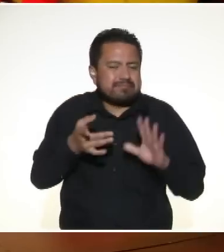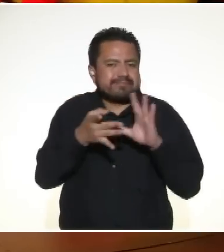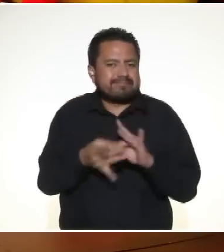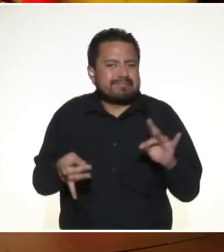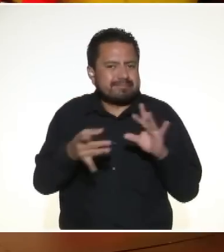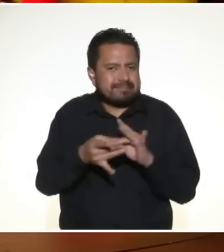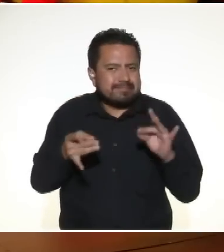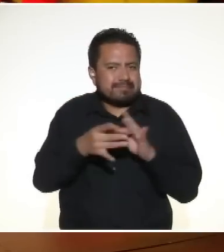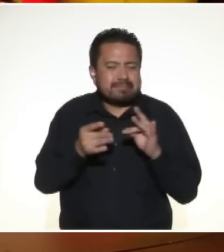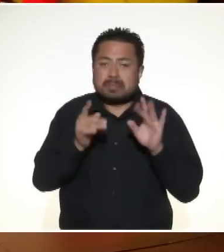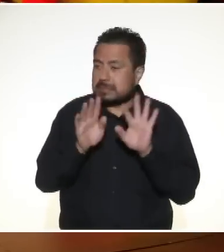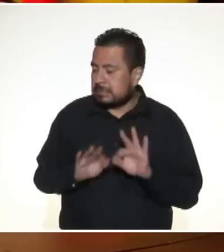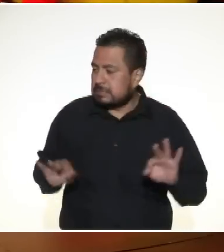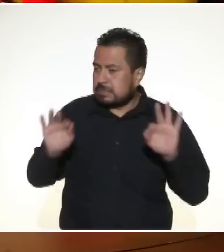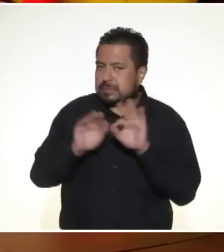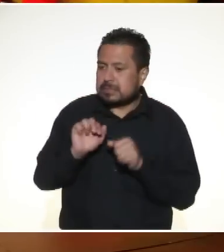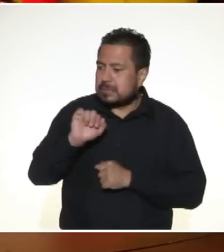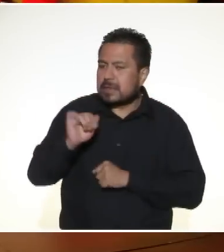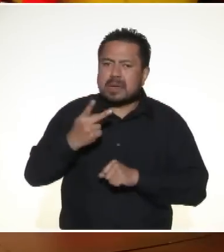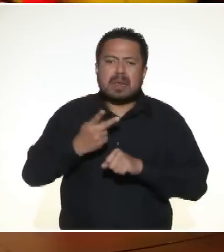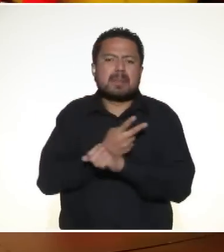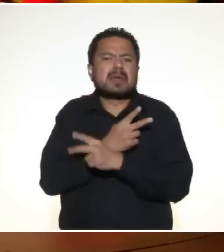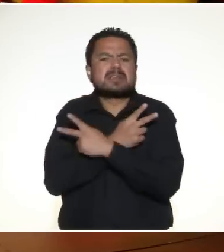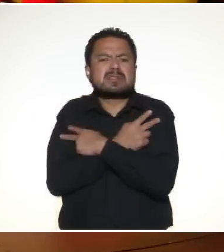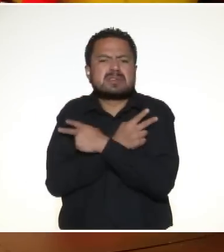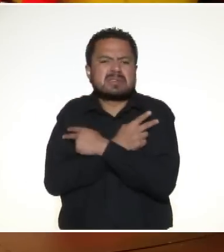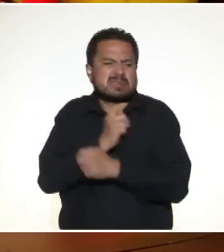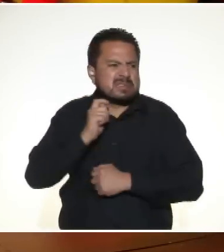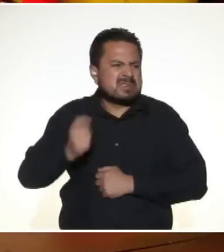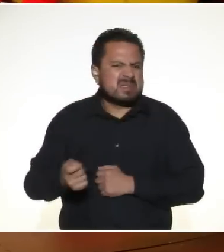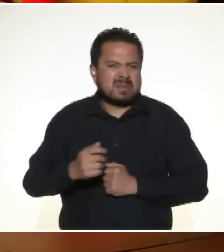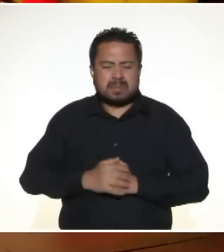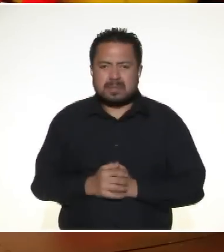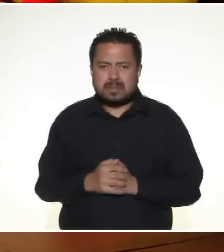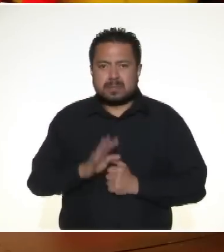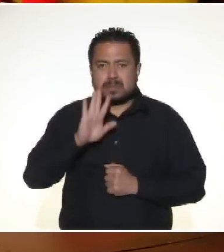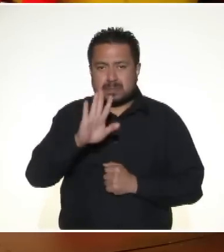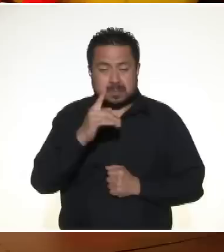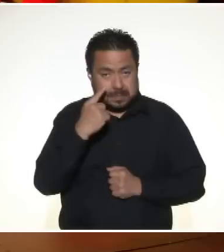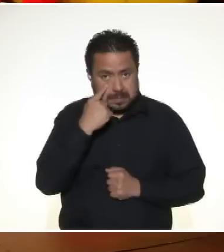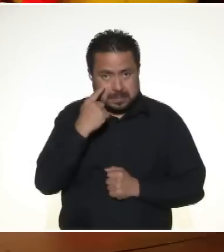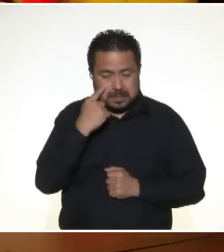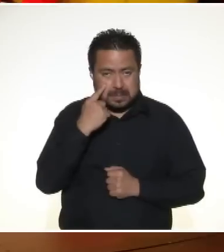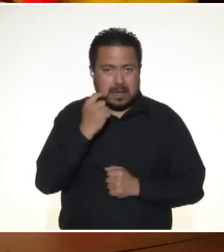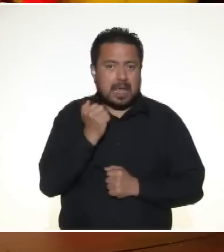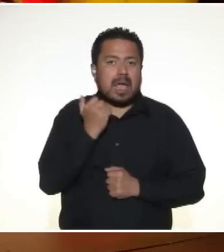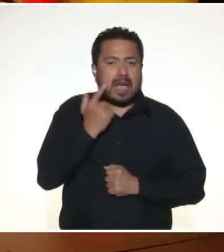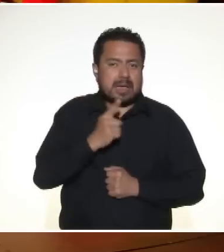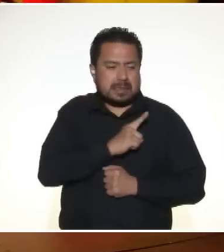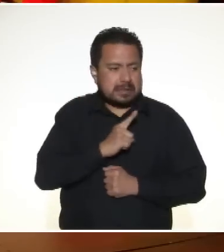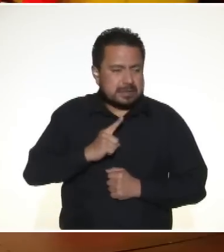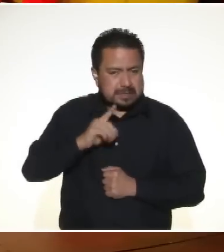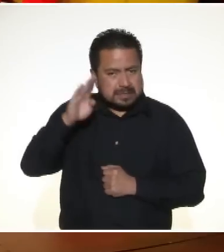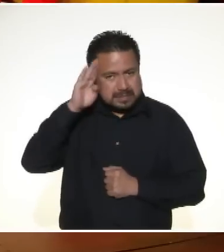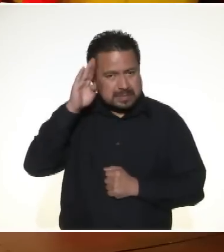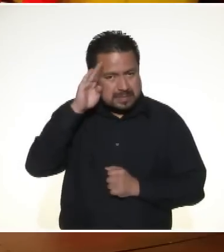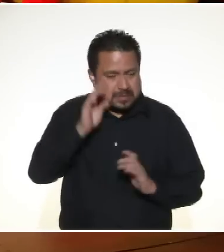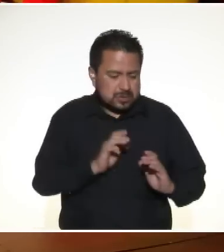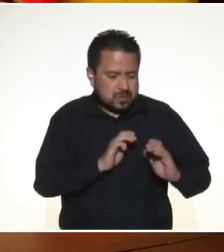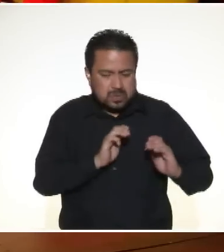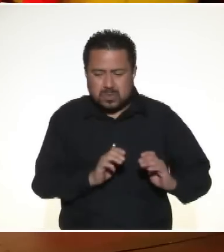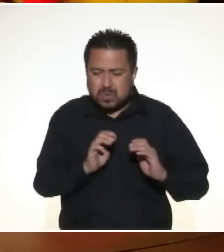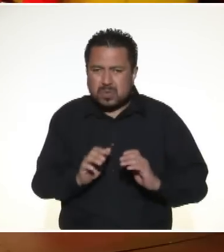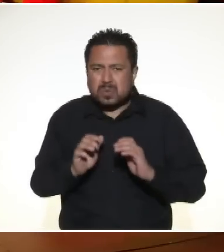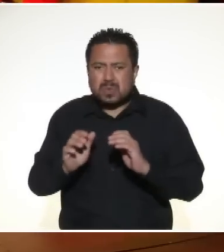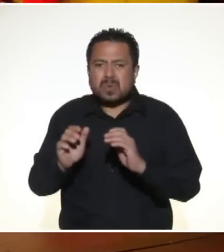platicar. Importantísimo. ¿Qué pasa en las vacaciones? Pues mira, Pepe, algo que debemos considerar es la prevención,